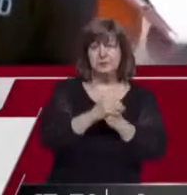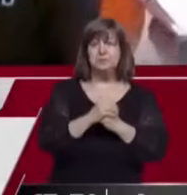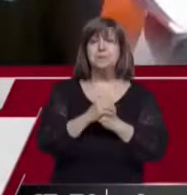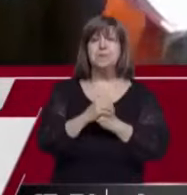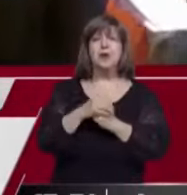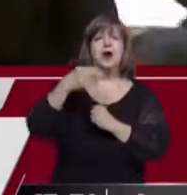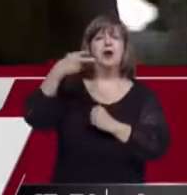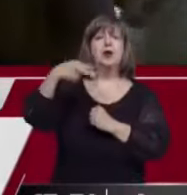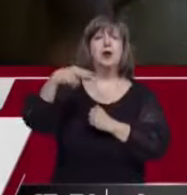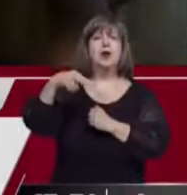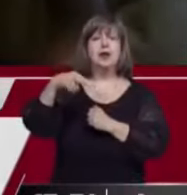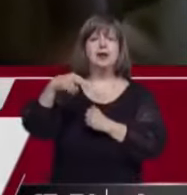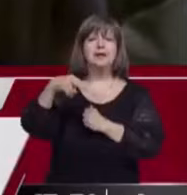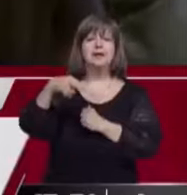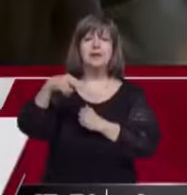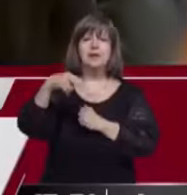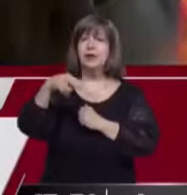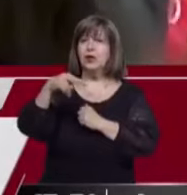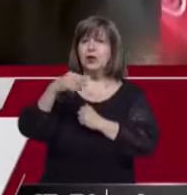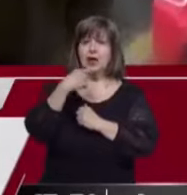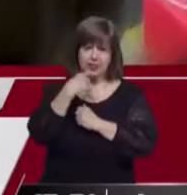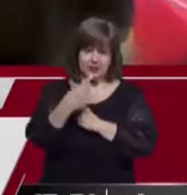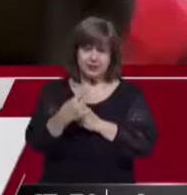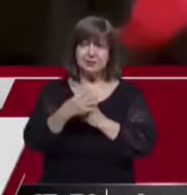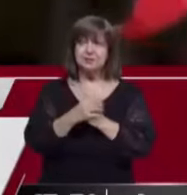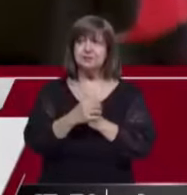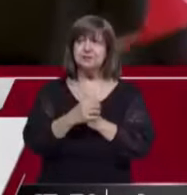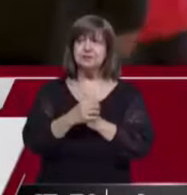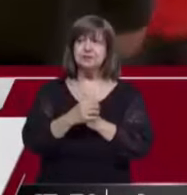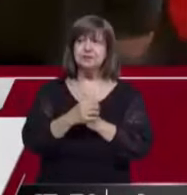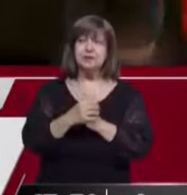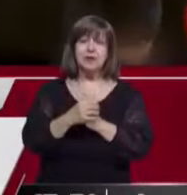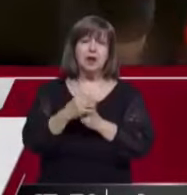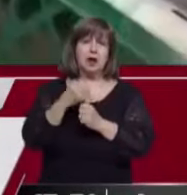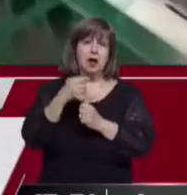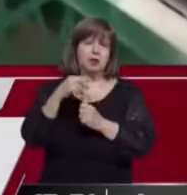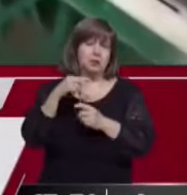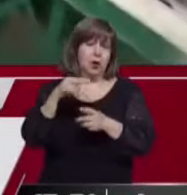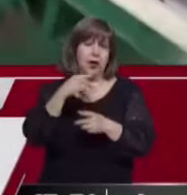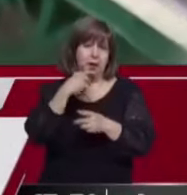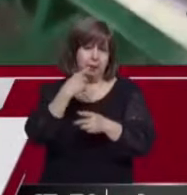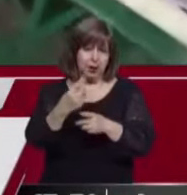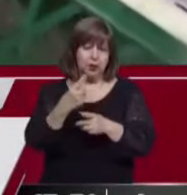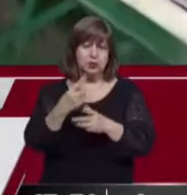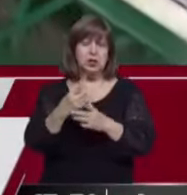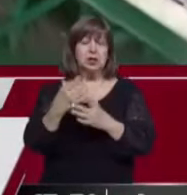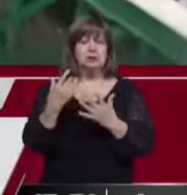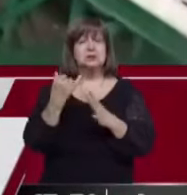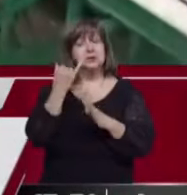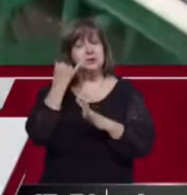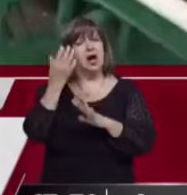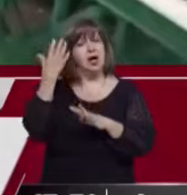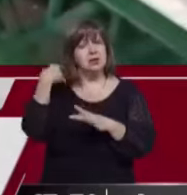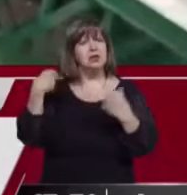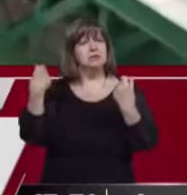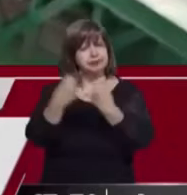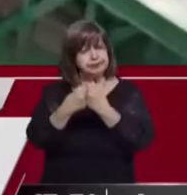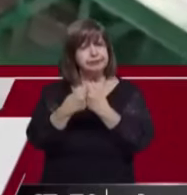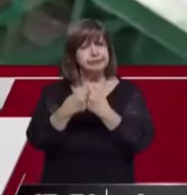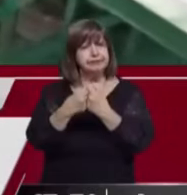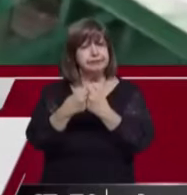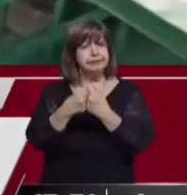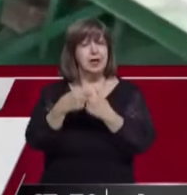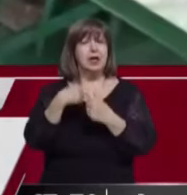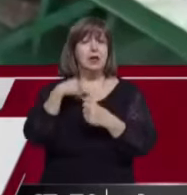entre un episodio y otro con la la historia con con la historia reciente en nuestro país Me parece que cuando vemos choque de trenes Diego y vos que que has